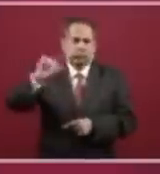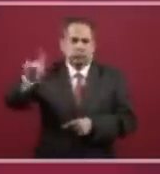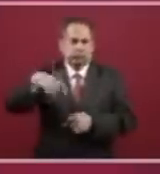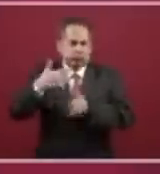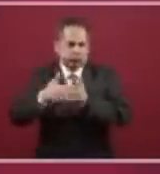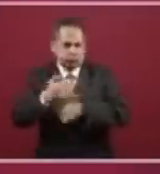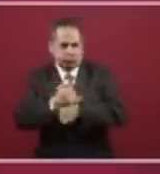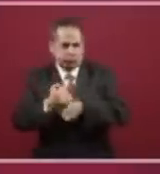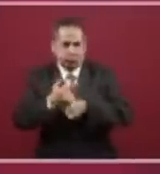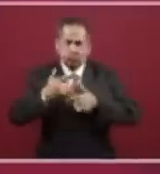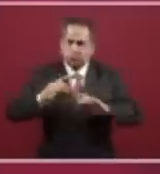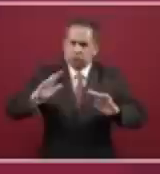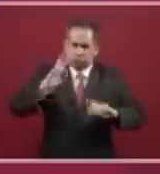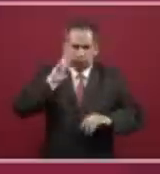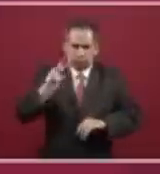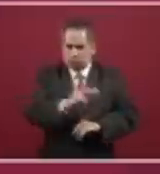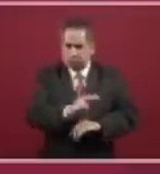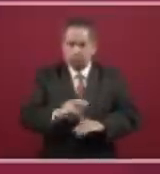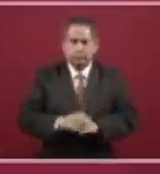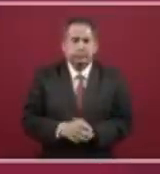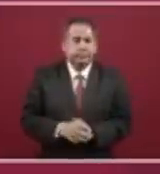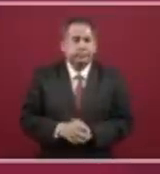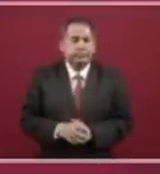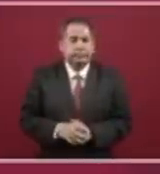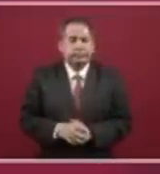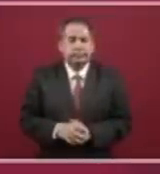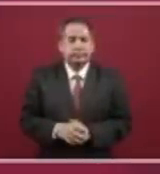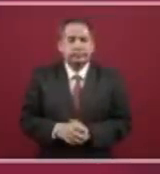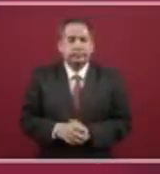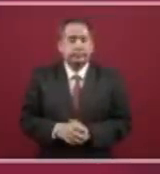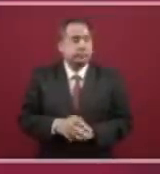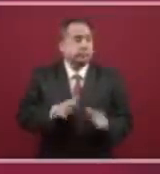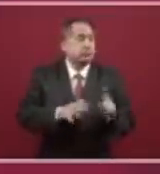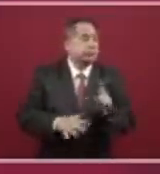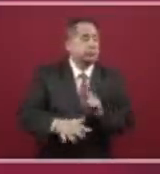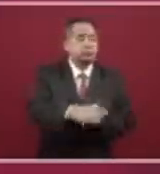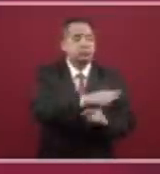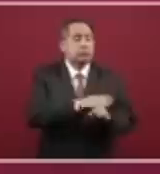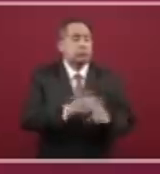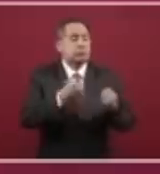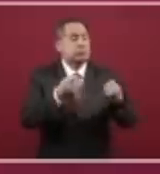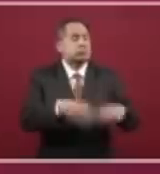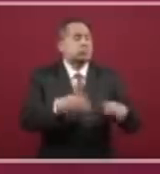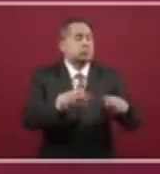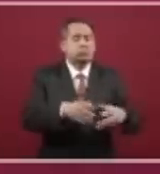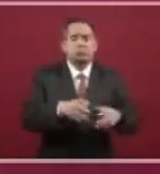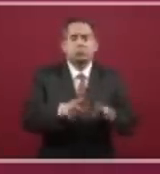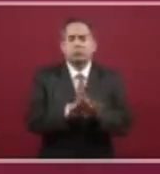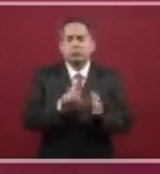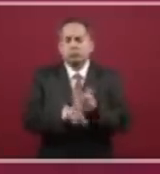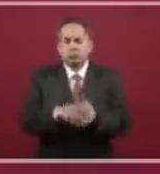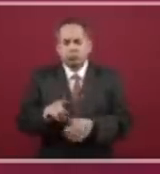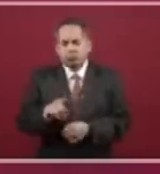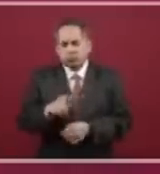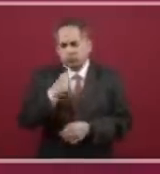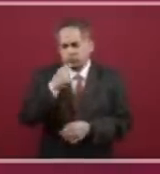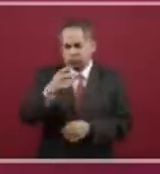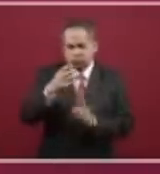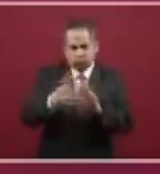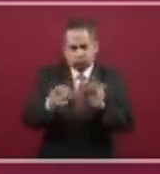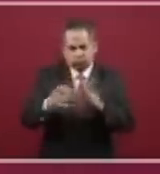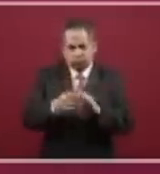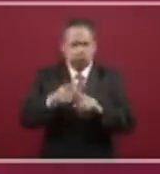competentes impacto ambiente iván impactos ambientales rne y social como se expresó en los